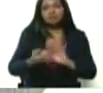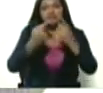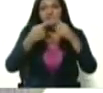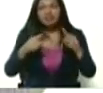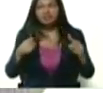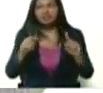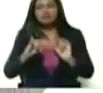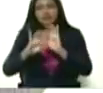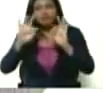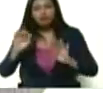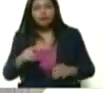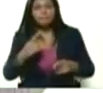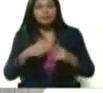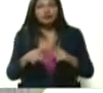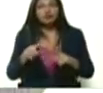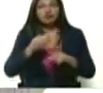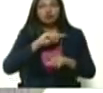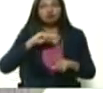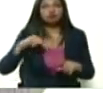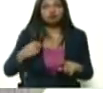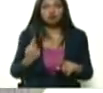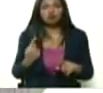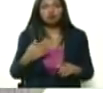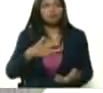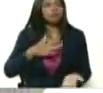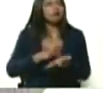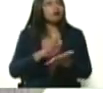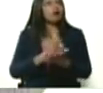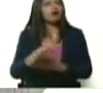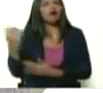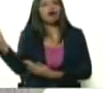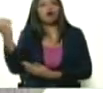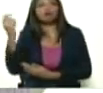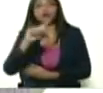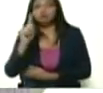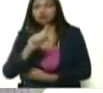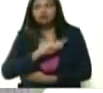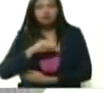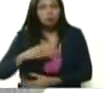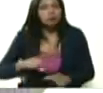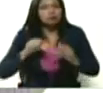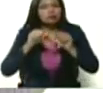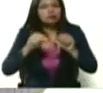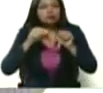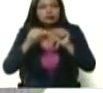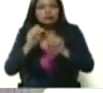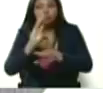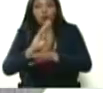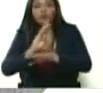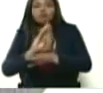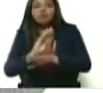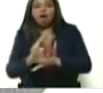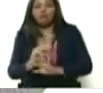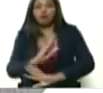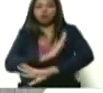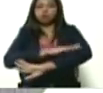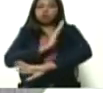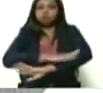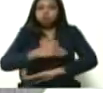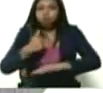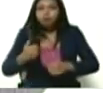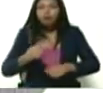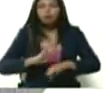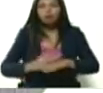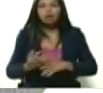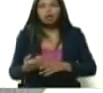abismal. Pero eso no debe llamarnos a la tranquilidad. Debe llamarnos a mantenernos con mucha disciplina. Porque,